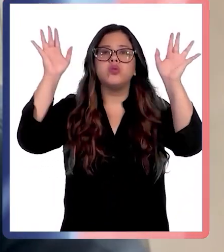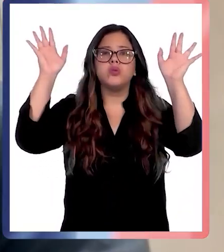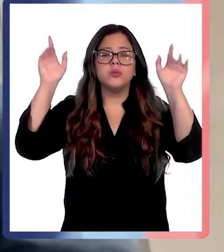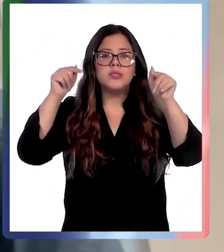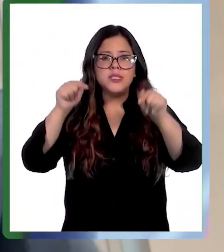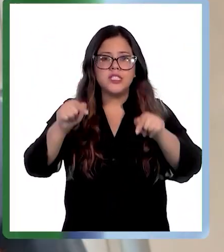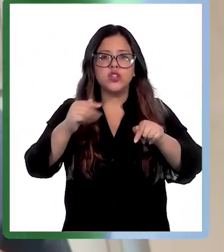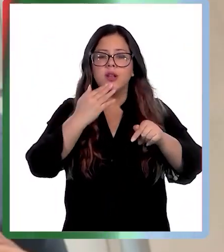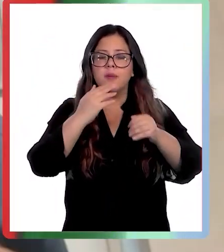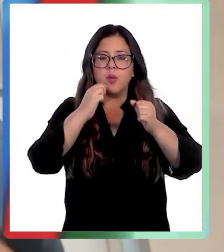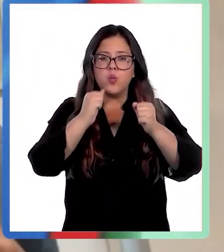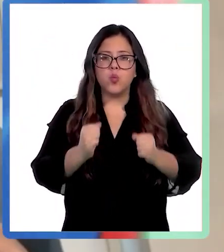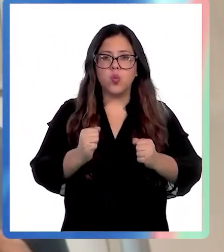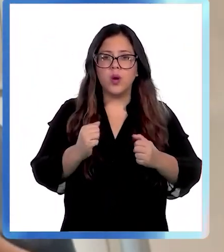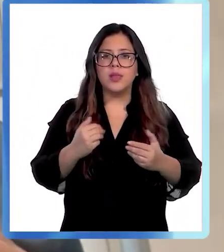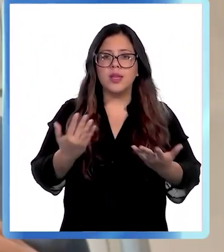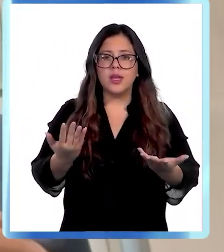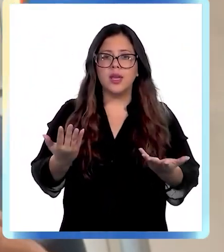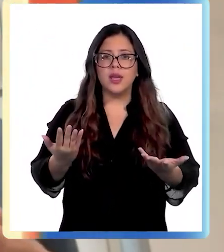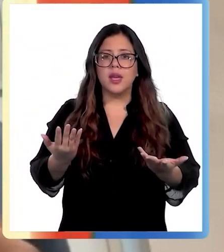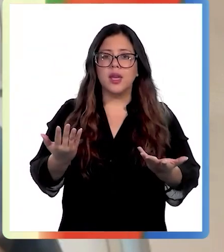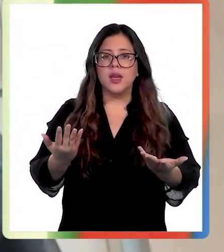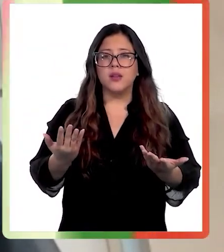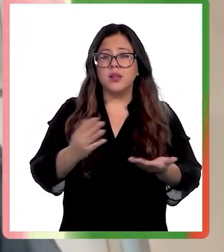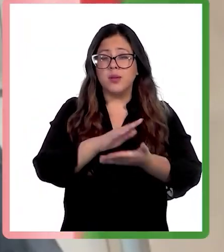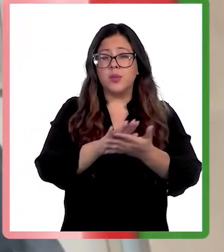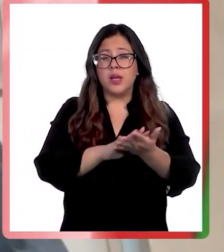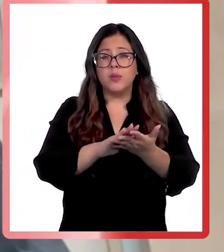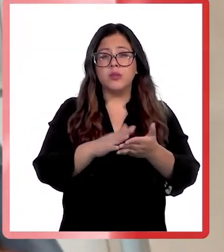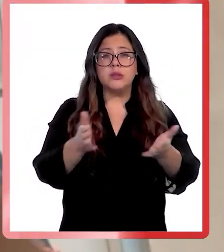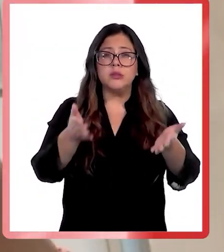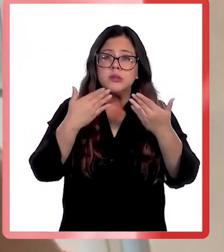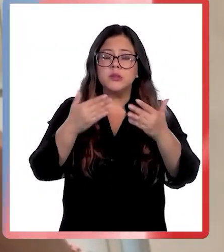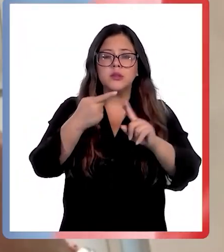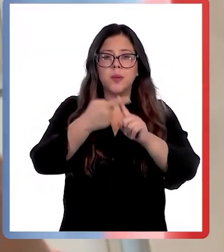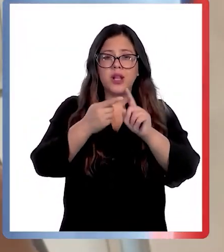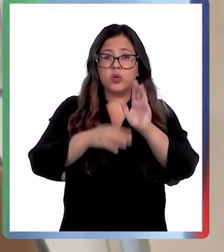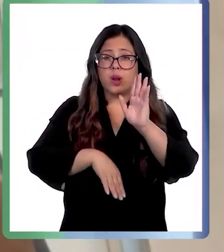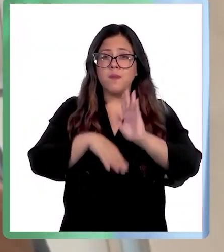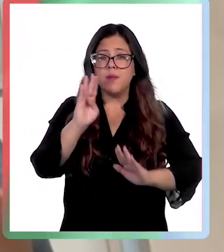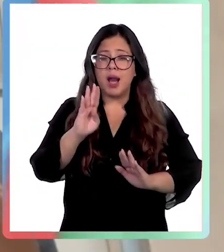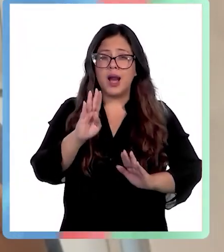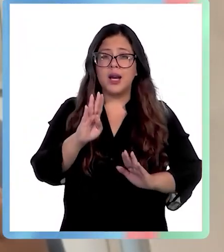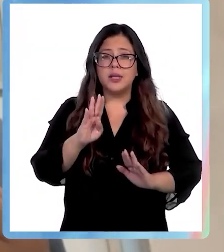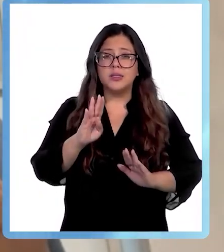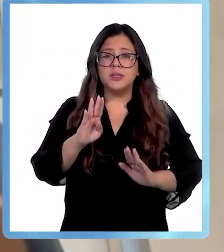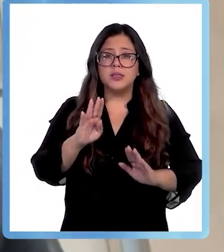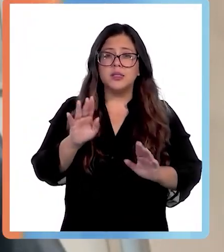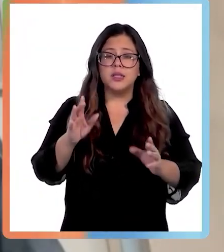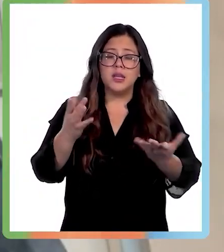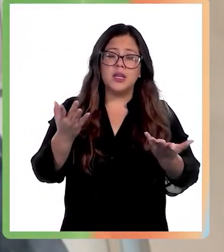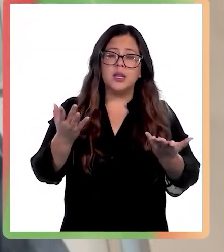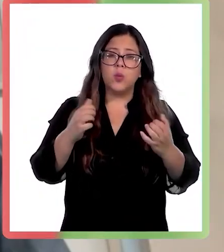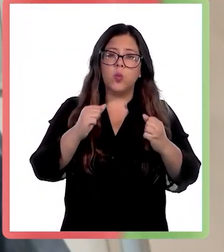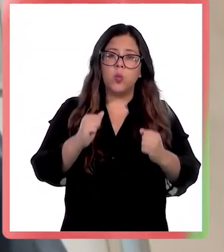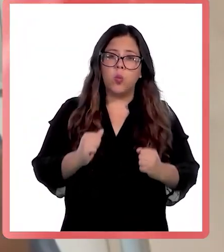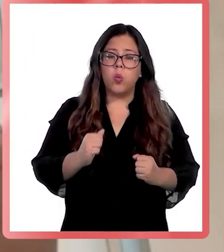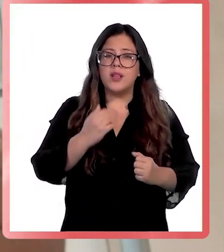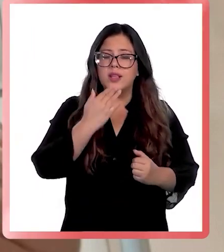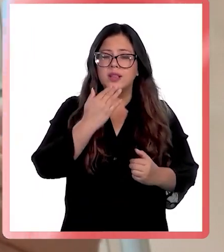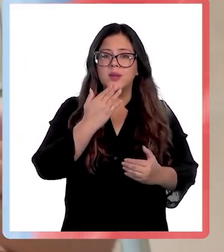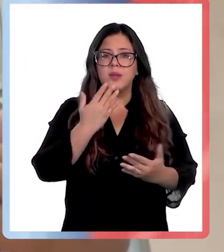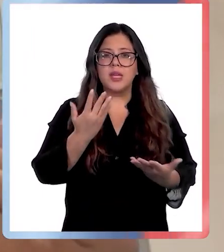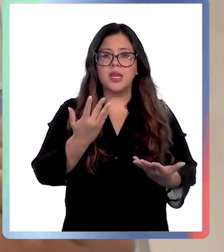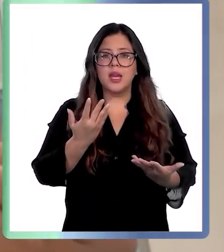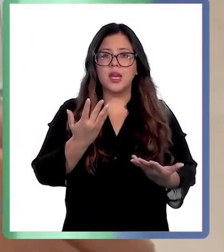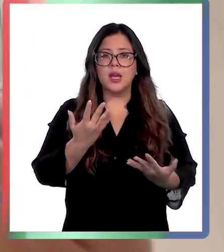también puede, si sigue aumentando las temperaturas, si efectivamente pueden verse agotados, puede verse